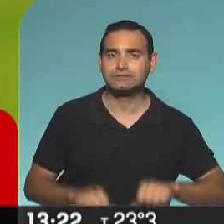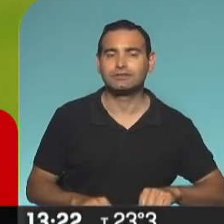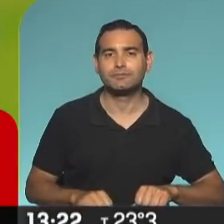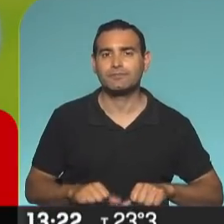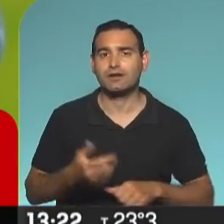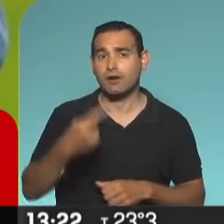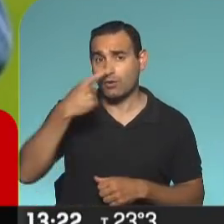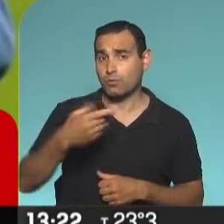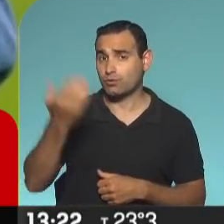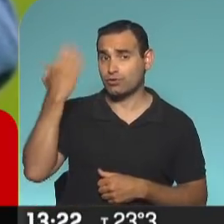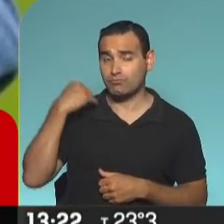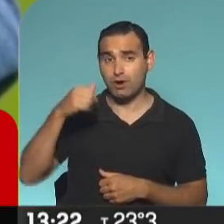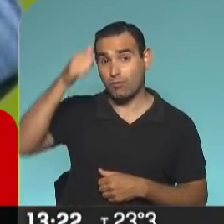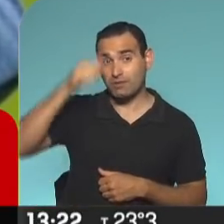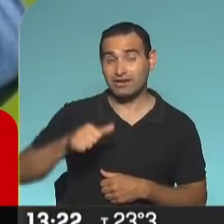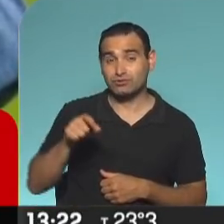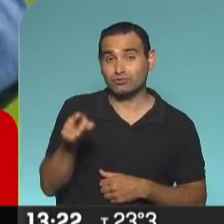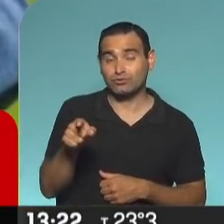última operación